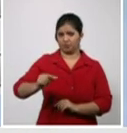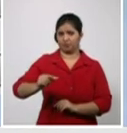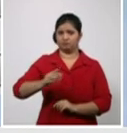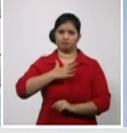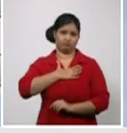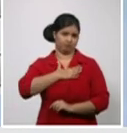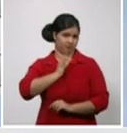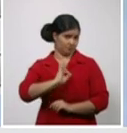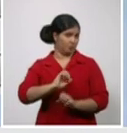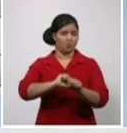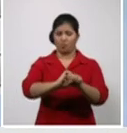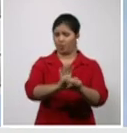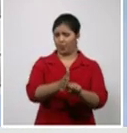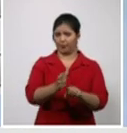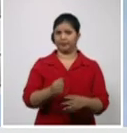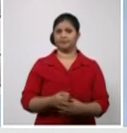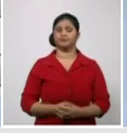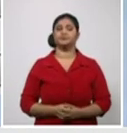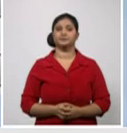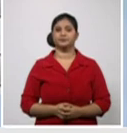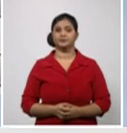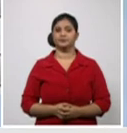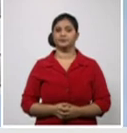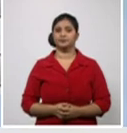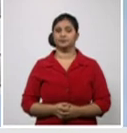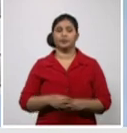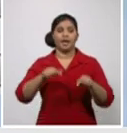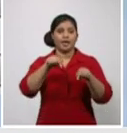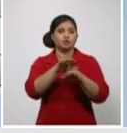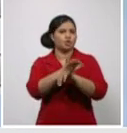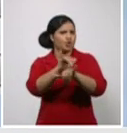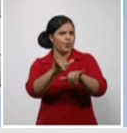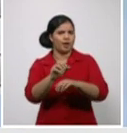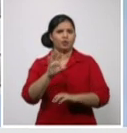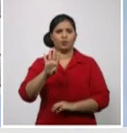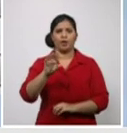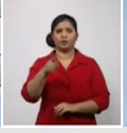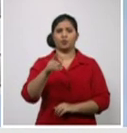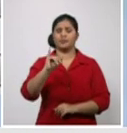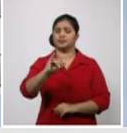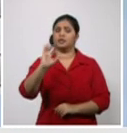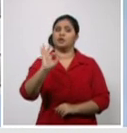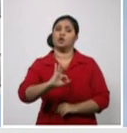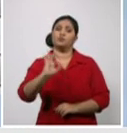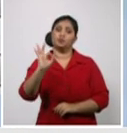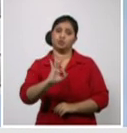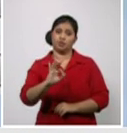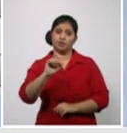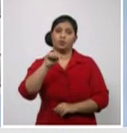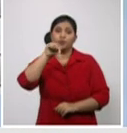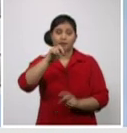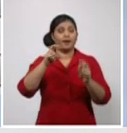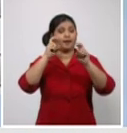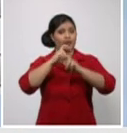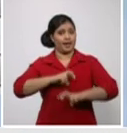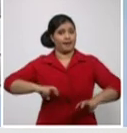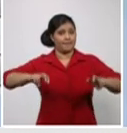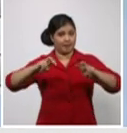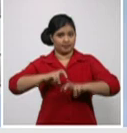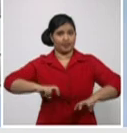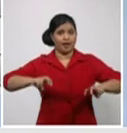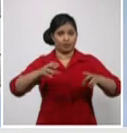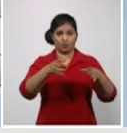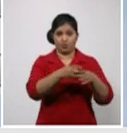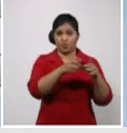COVID-19. El 4,6% de las muestras analizadas ayer fue positivo a la COVID, un